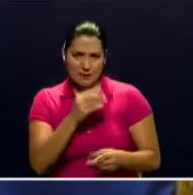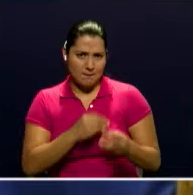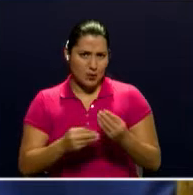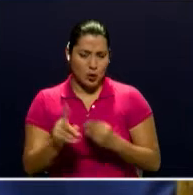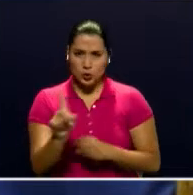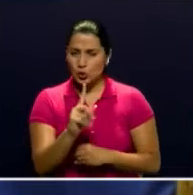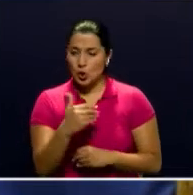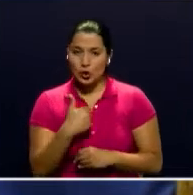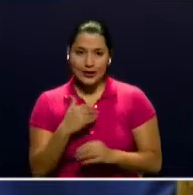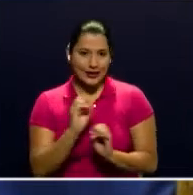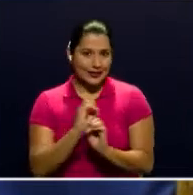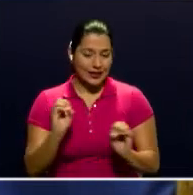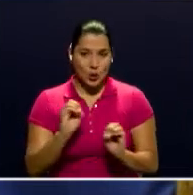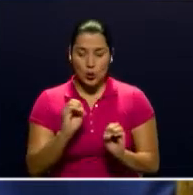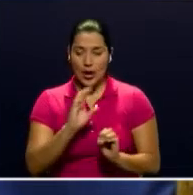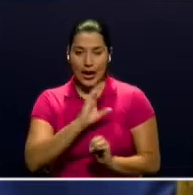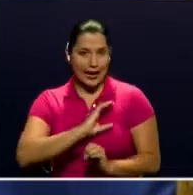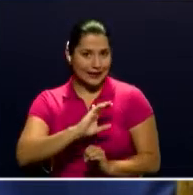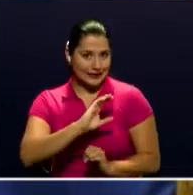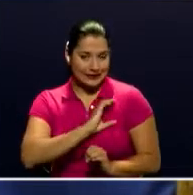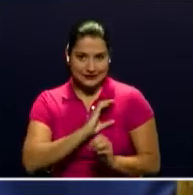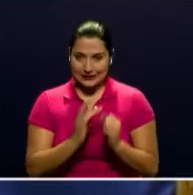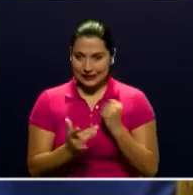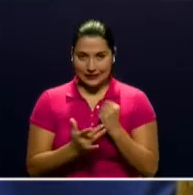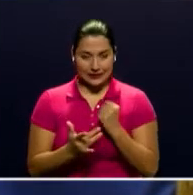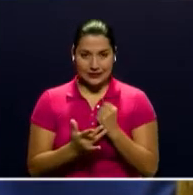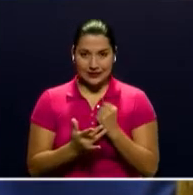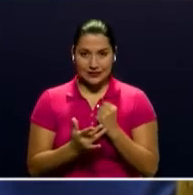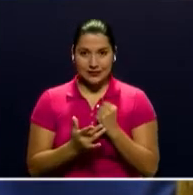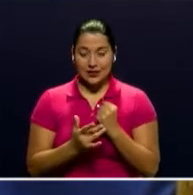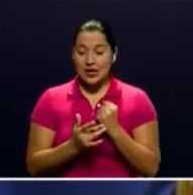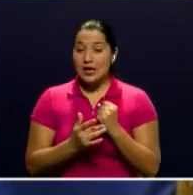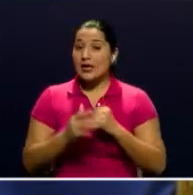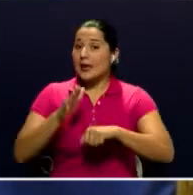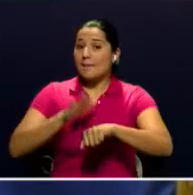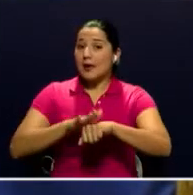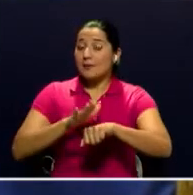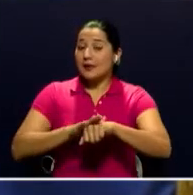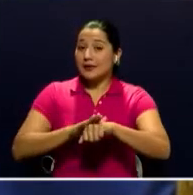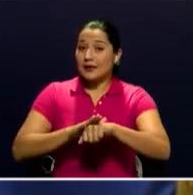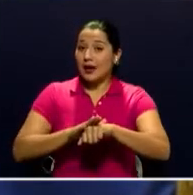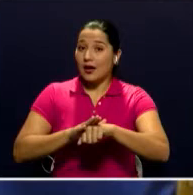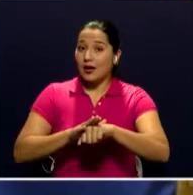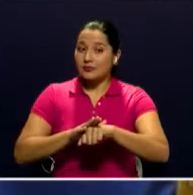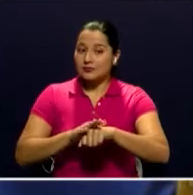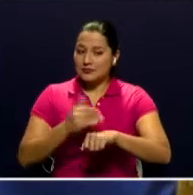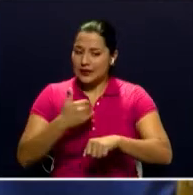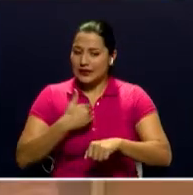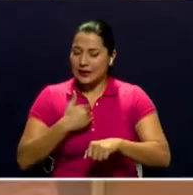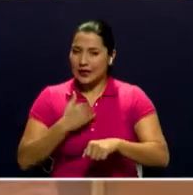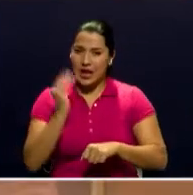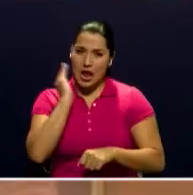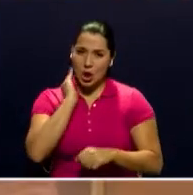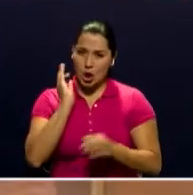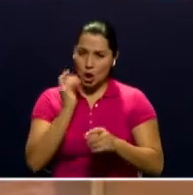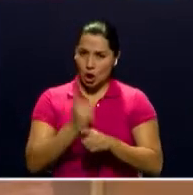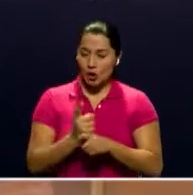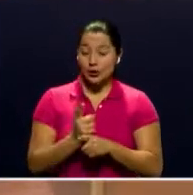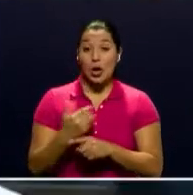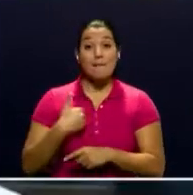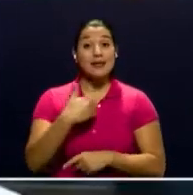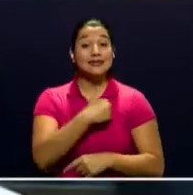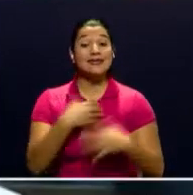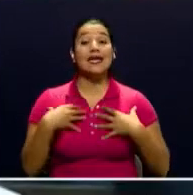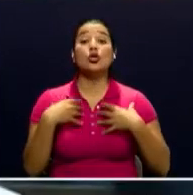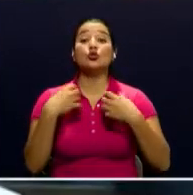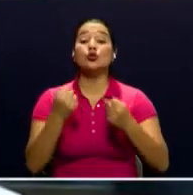característica técnica en su etiquetado que permita determinar la cantidad de alcohol que estaba ofreciendo. El Ministerio de Salud